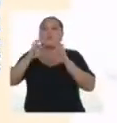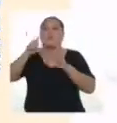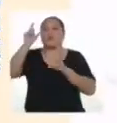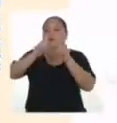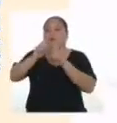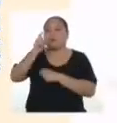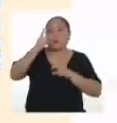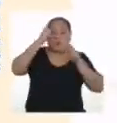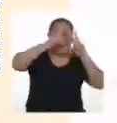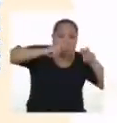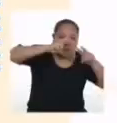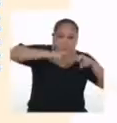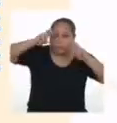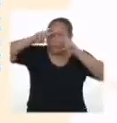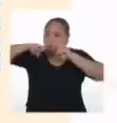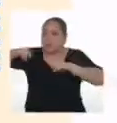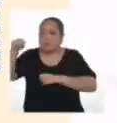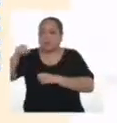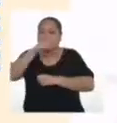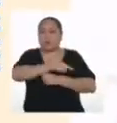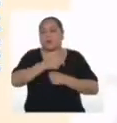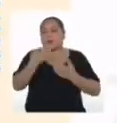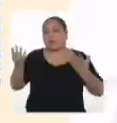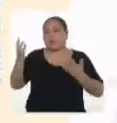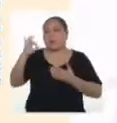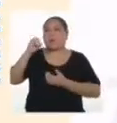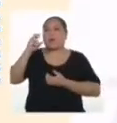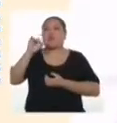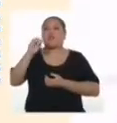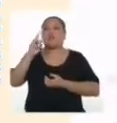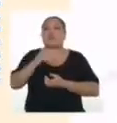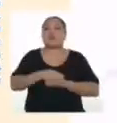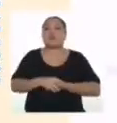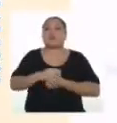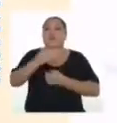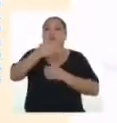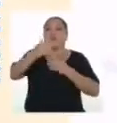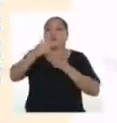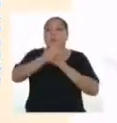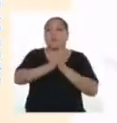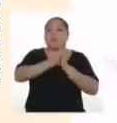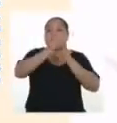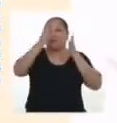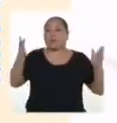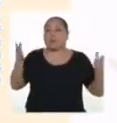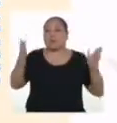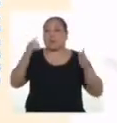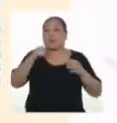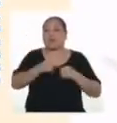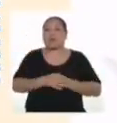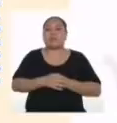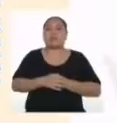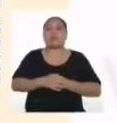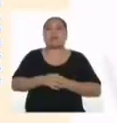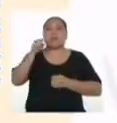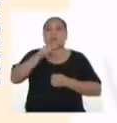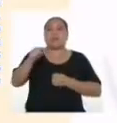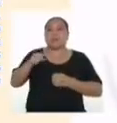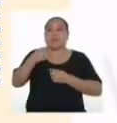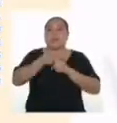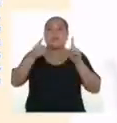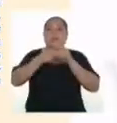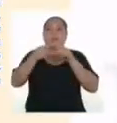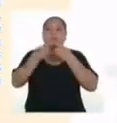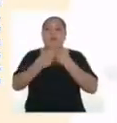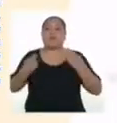Se examina cada uno de esos factores, la distancia, la centralidad y los recursos.